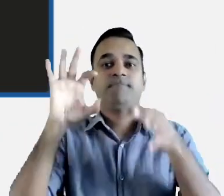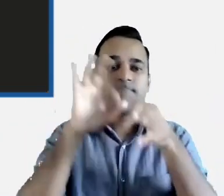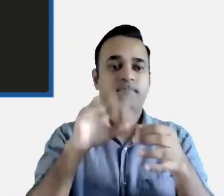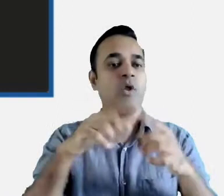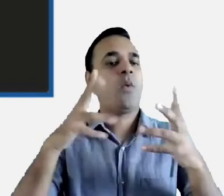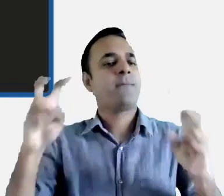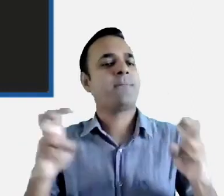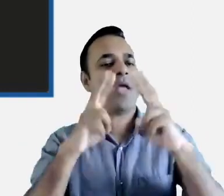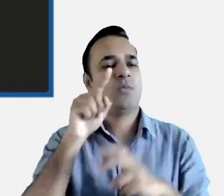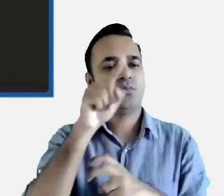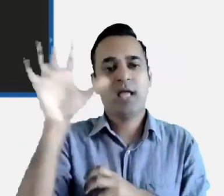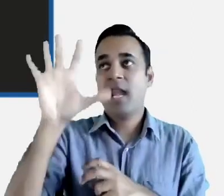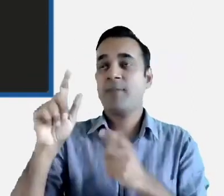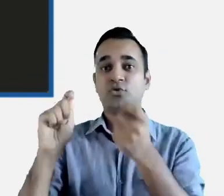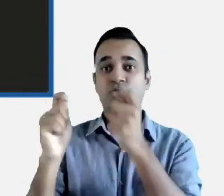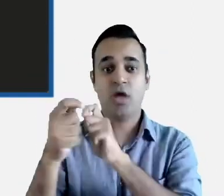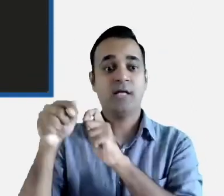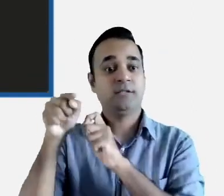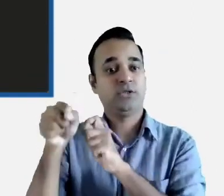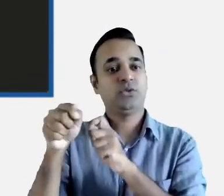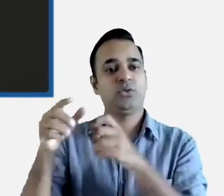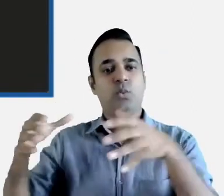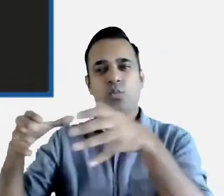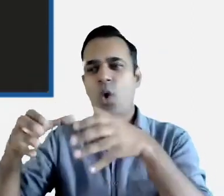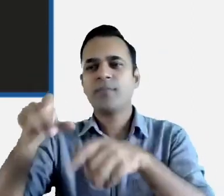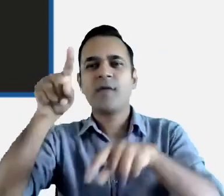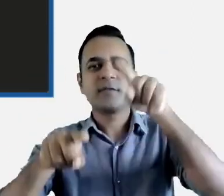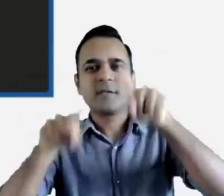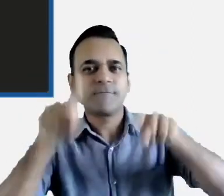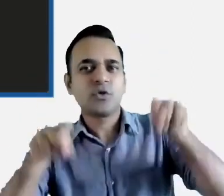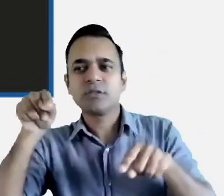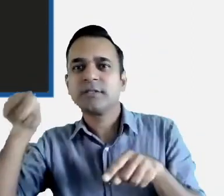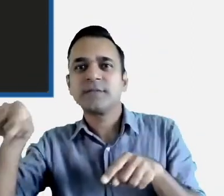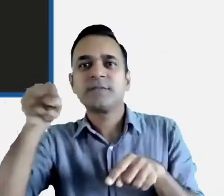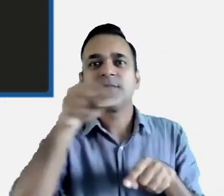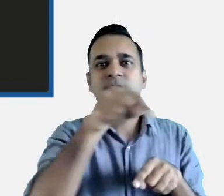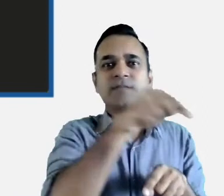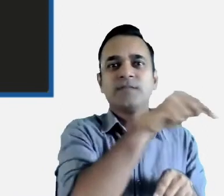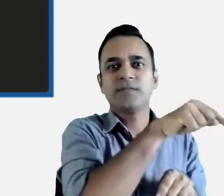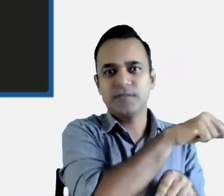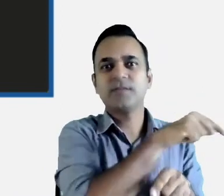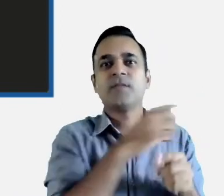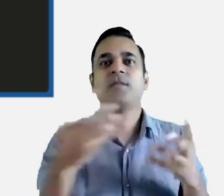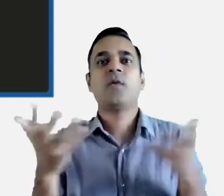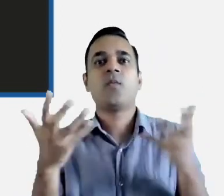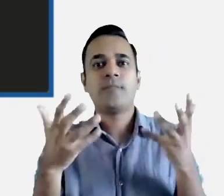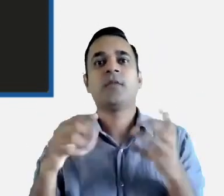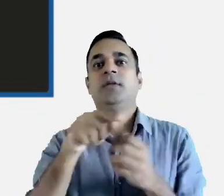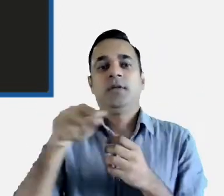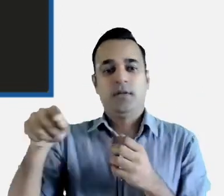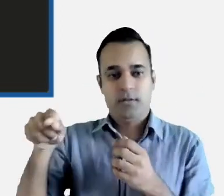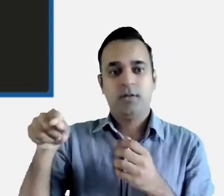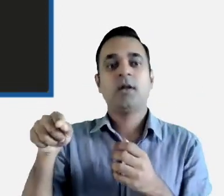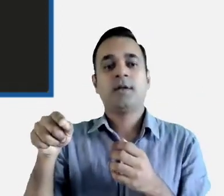contribuyen con el 79% de las emisiones de gases de efecto invernadero